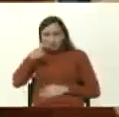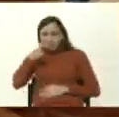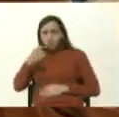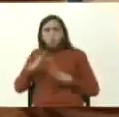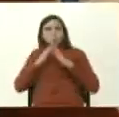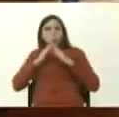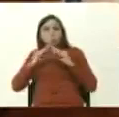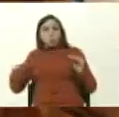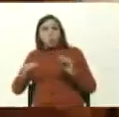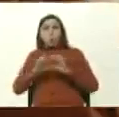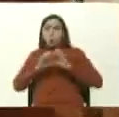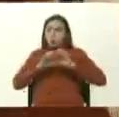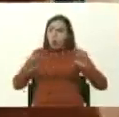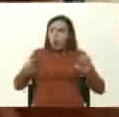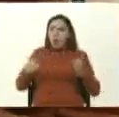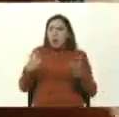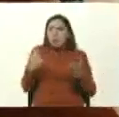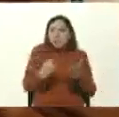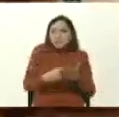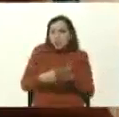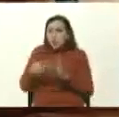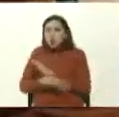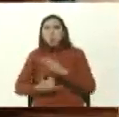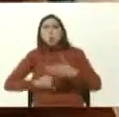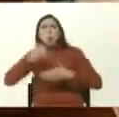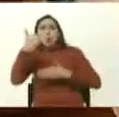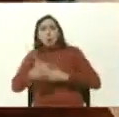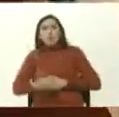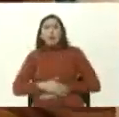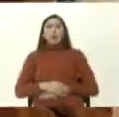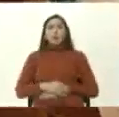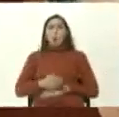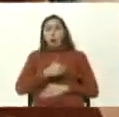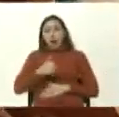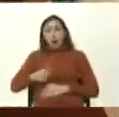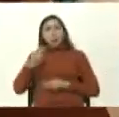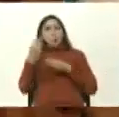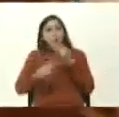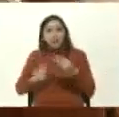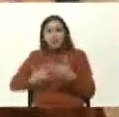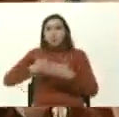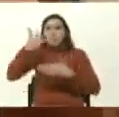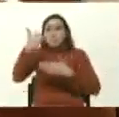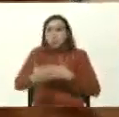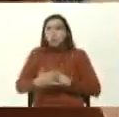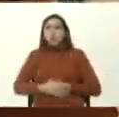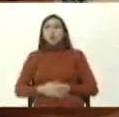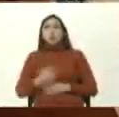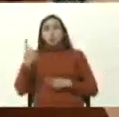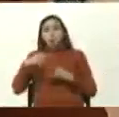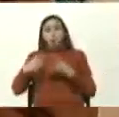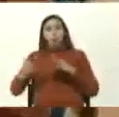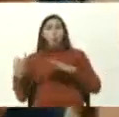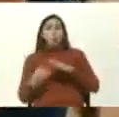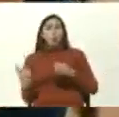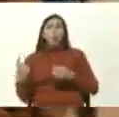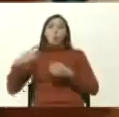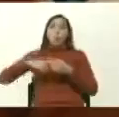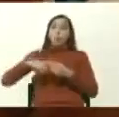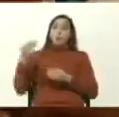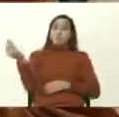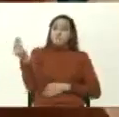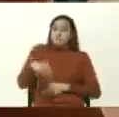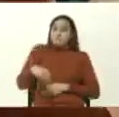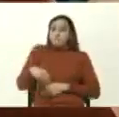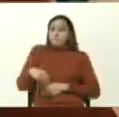qué es lo que tenemos que cobrar por el proyecto educativo que nosotros queremos invertir, pero también están otros entes que quieren involucrarse, y es aquí cuando